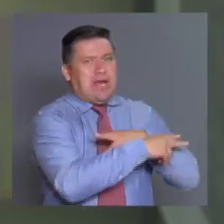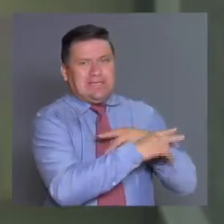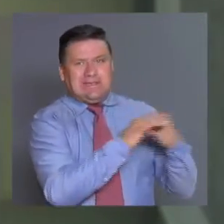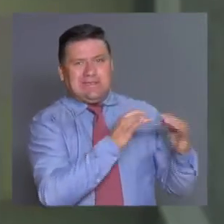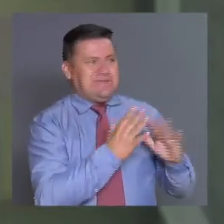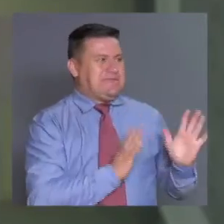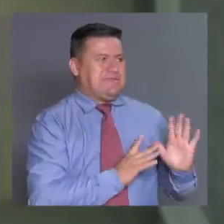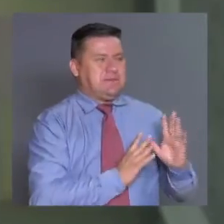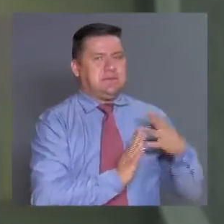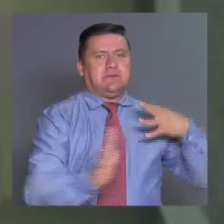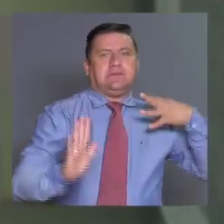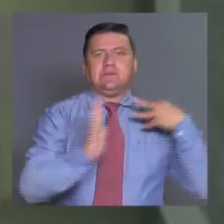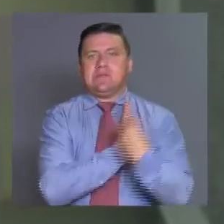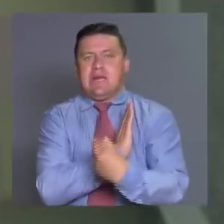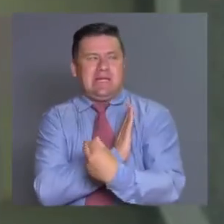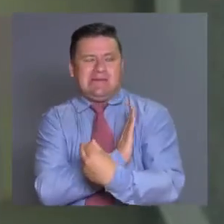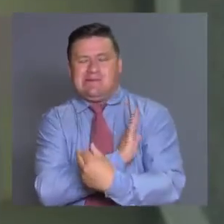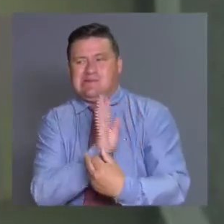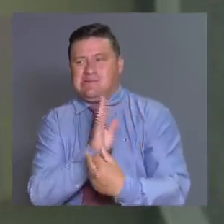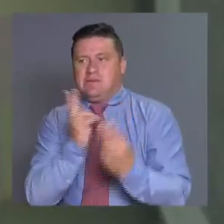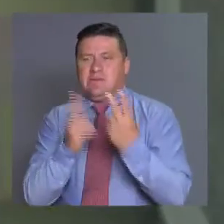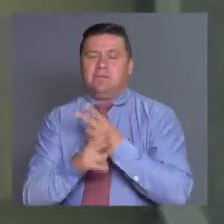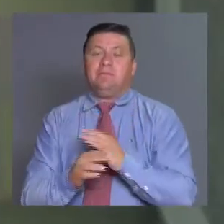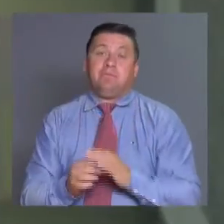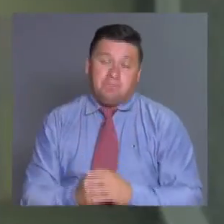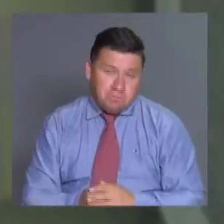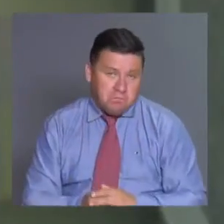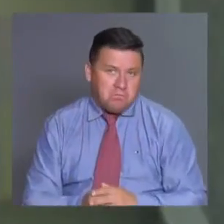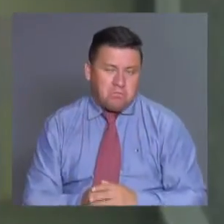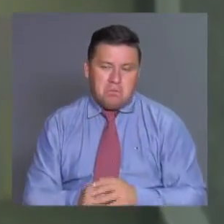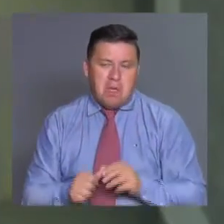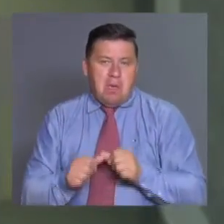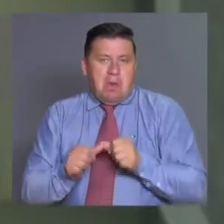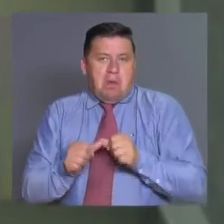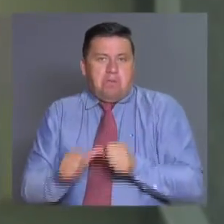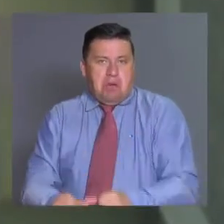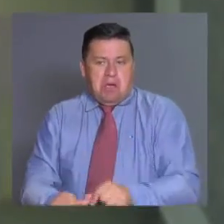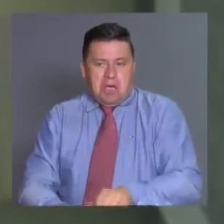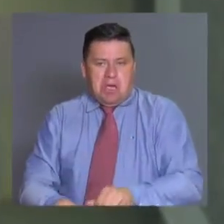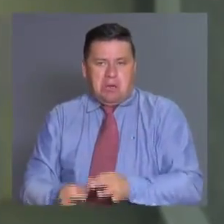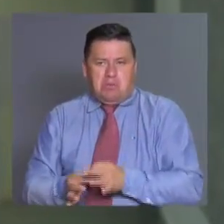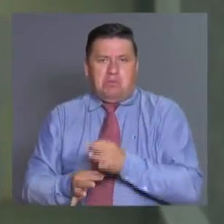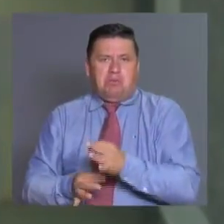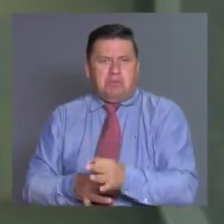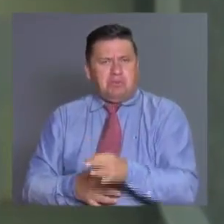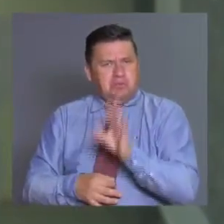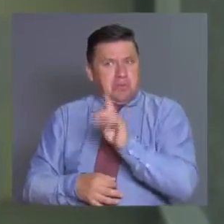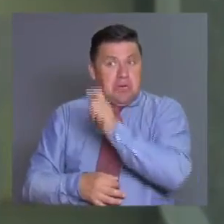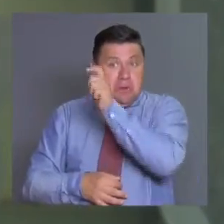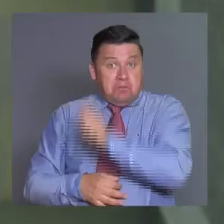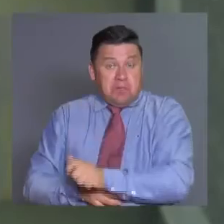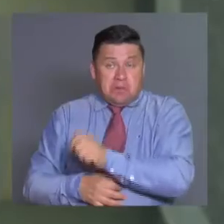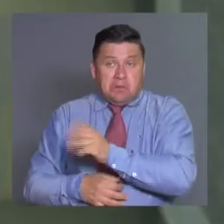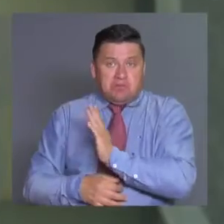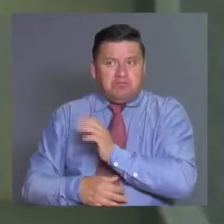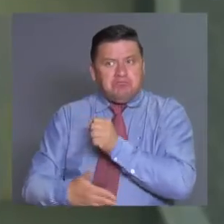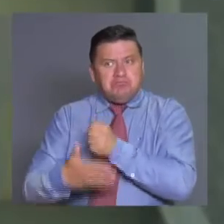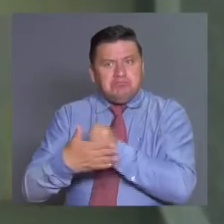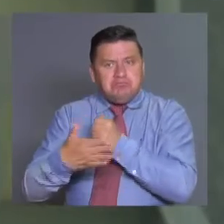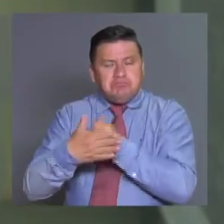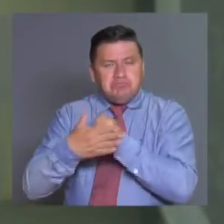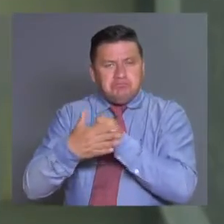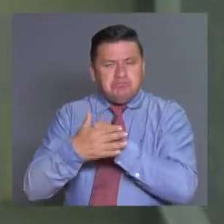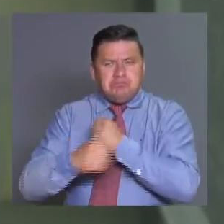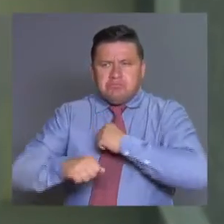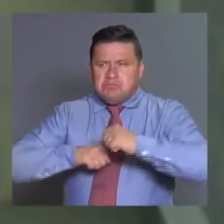hace mucho tiempo de la violencia y se radicó acá en ese municipio hace una persona pujante